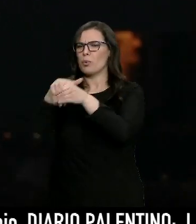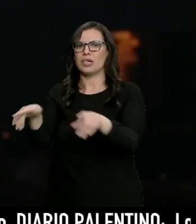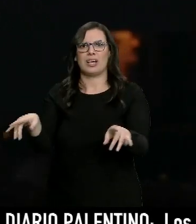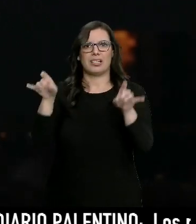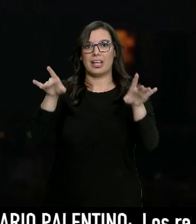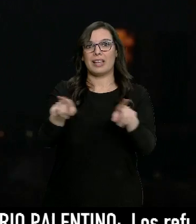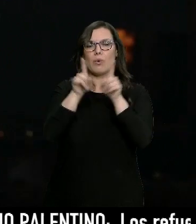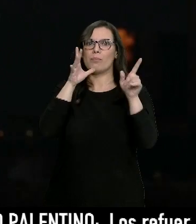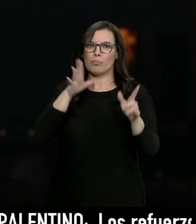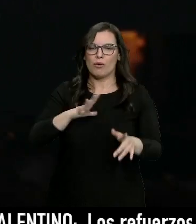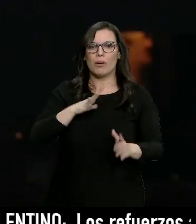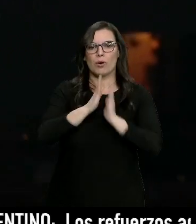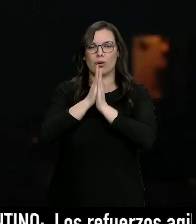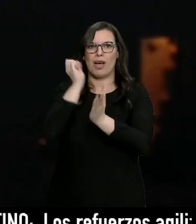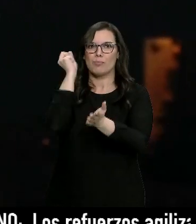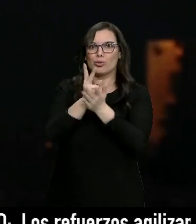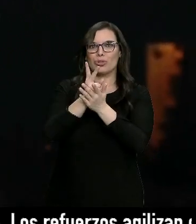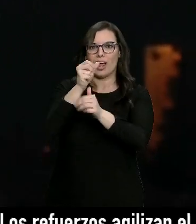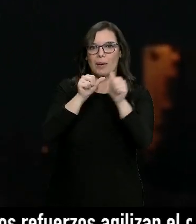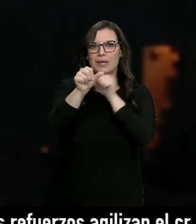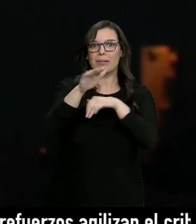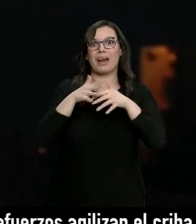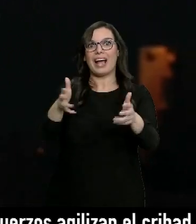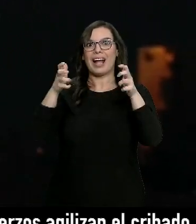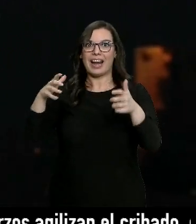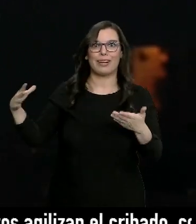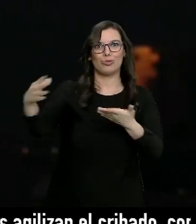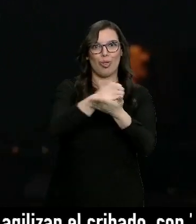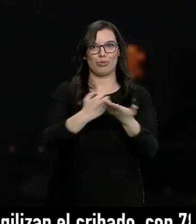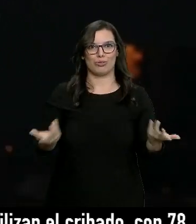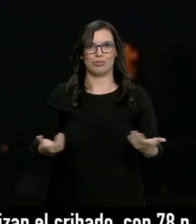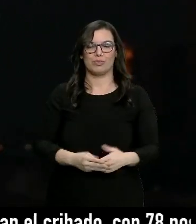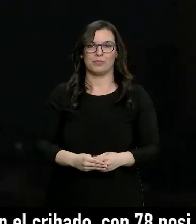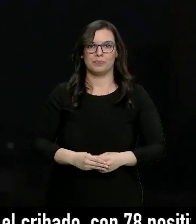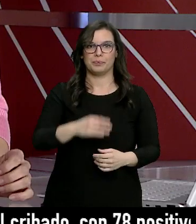qué no hacemos una apuesta por una vez para que ganemos todos?